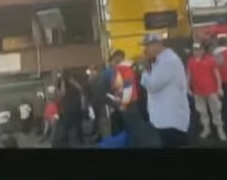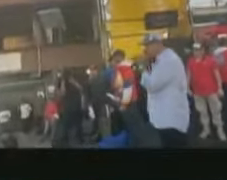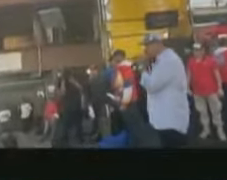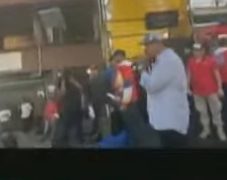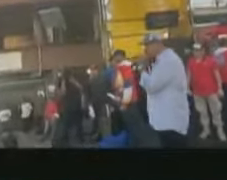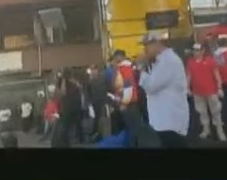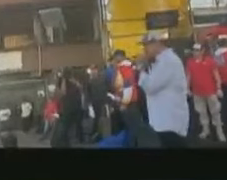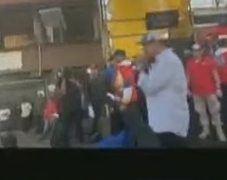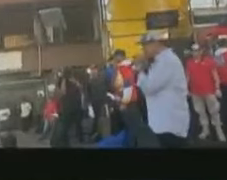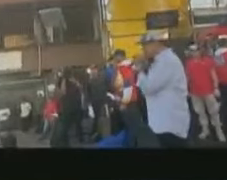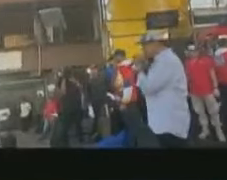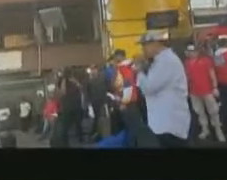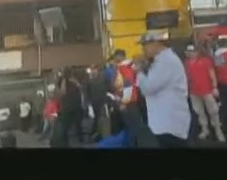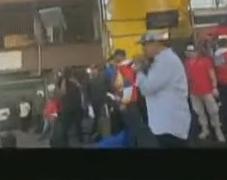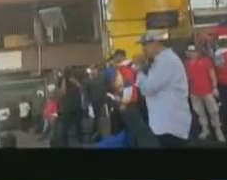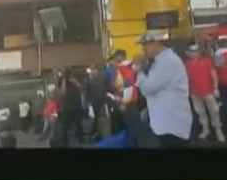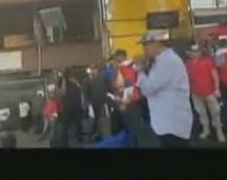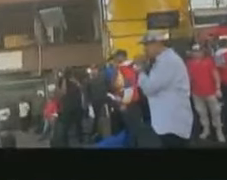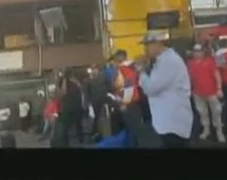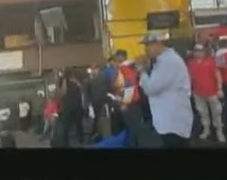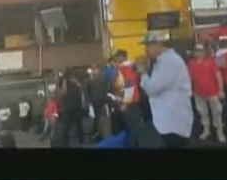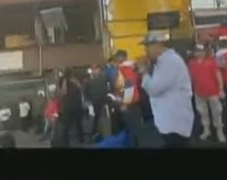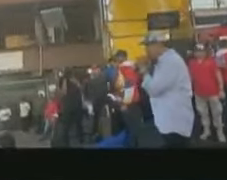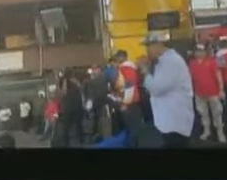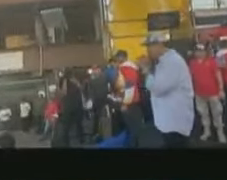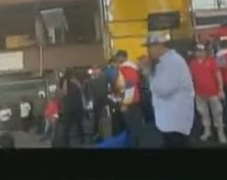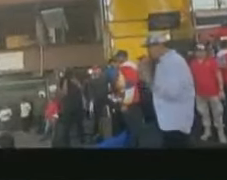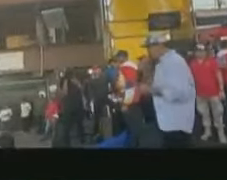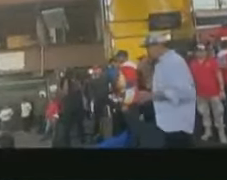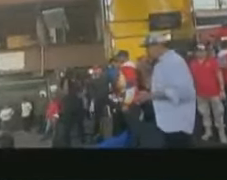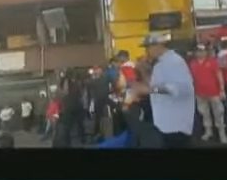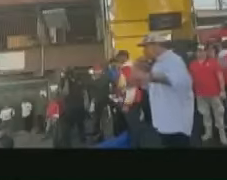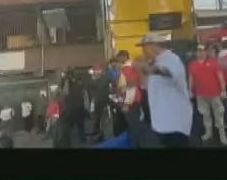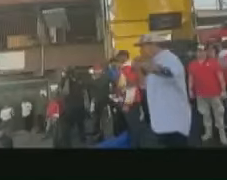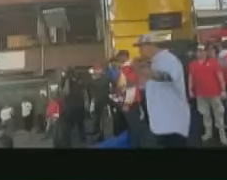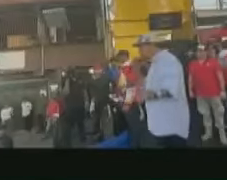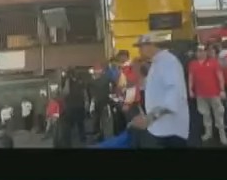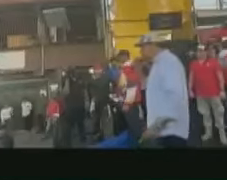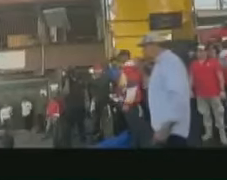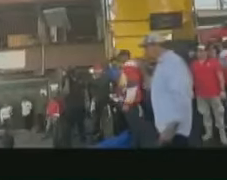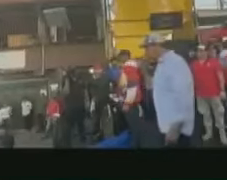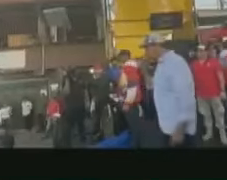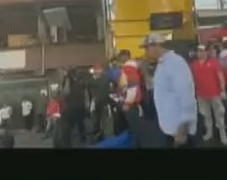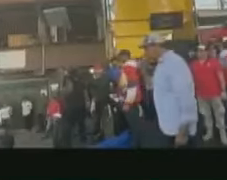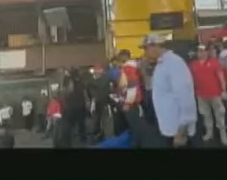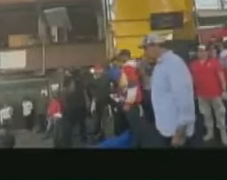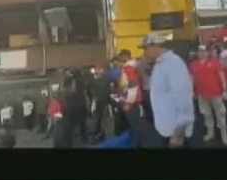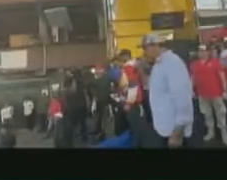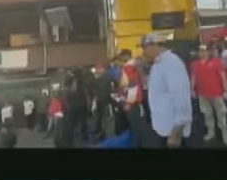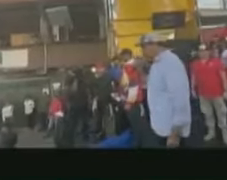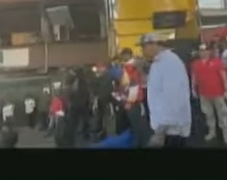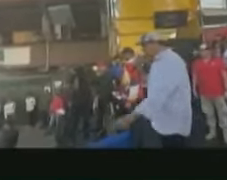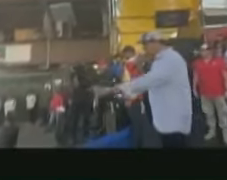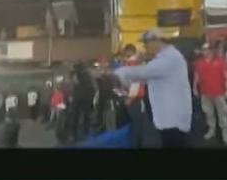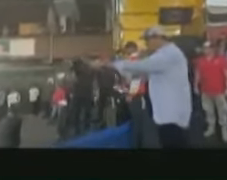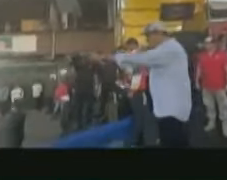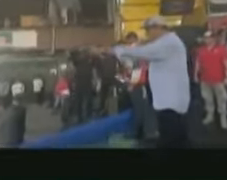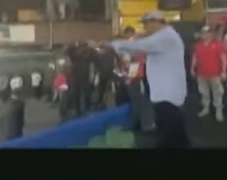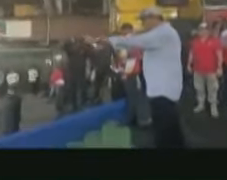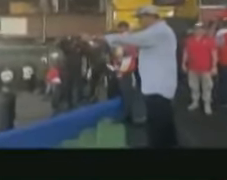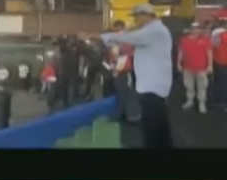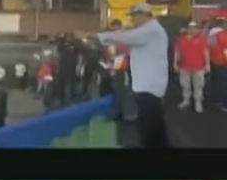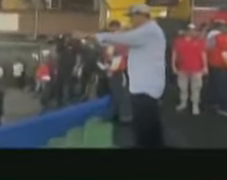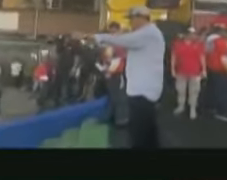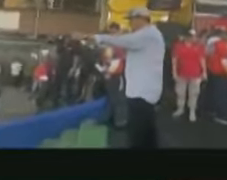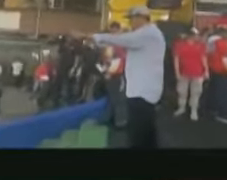¿Quieren que el fascismo tome el poder político y venga a una cacería contra